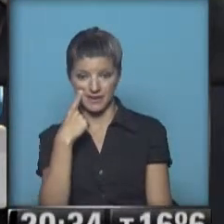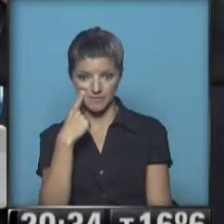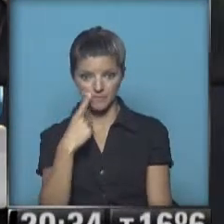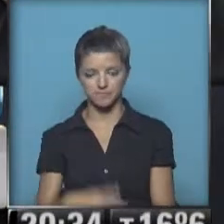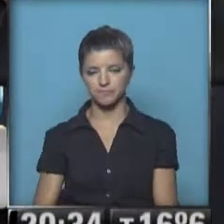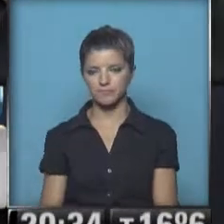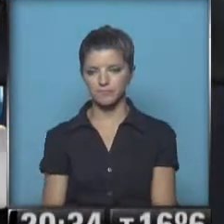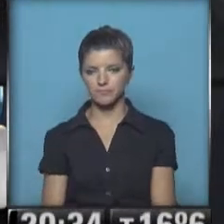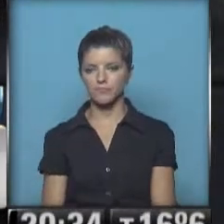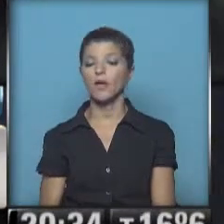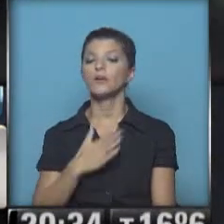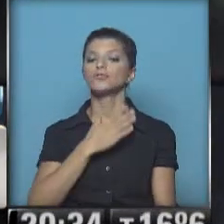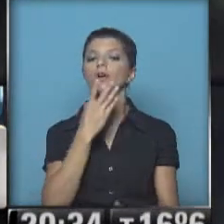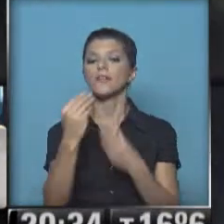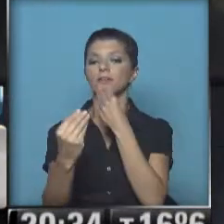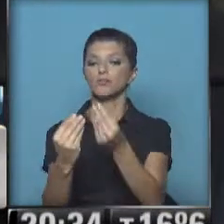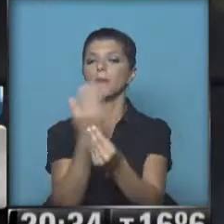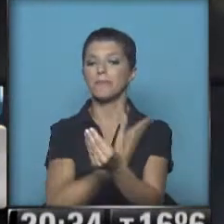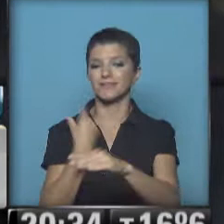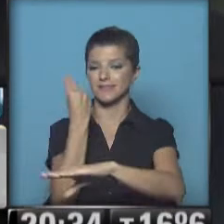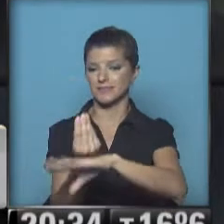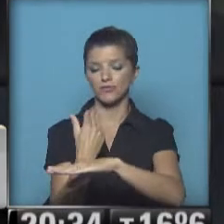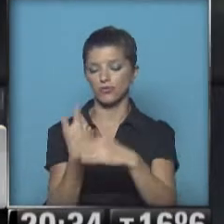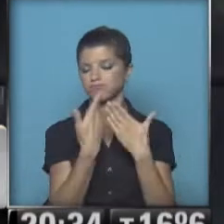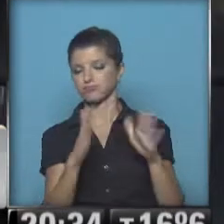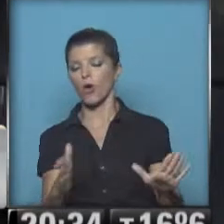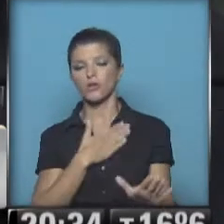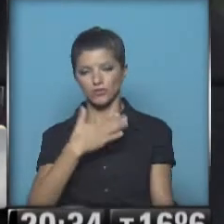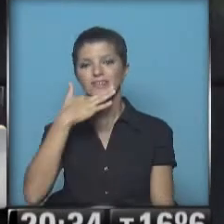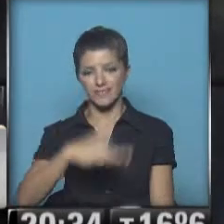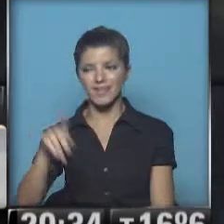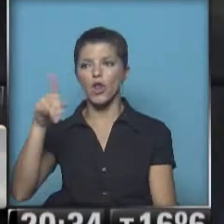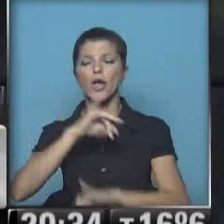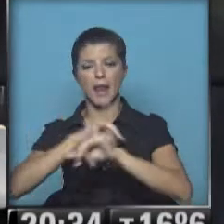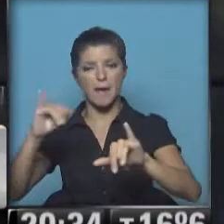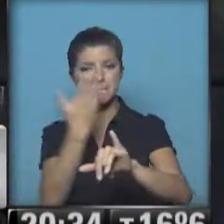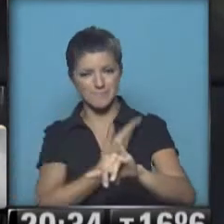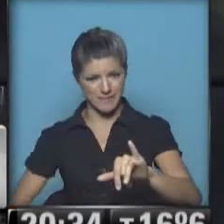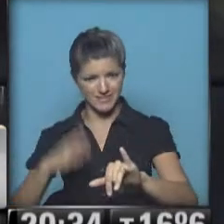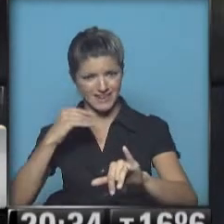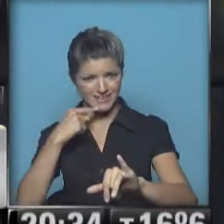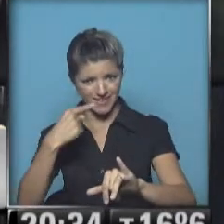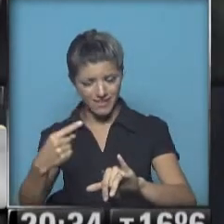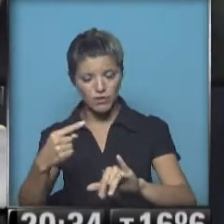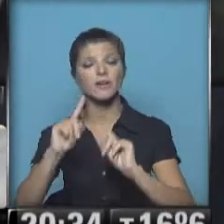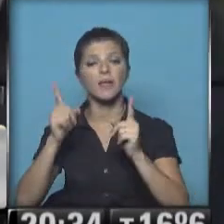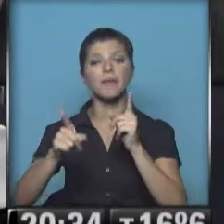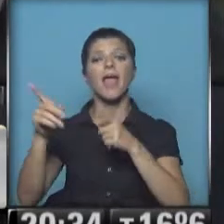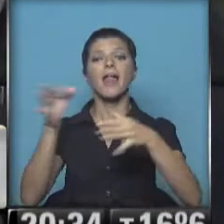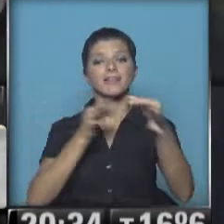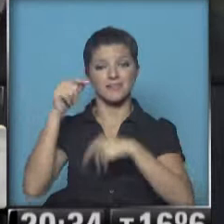una candidatura presidencial porque comprendí el mensaje de nuestra presidenta y además comprendí la estrategia del